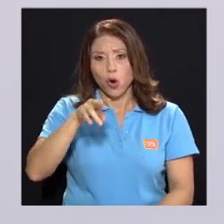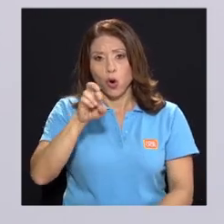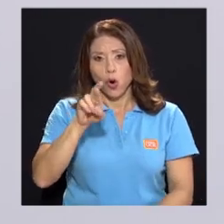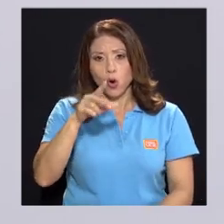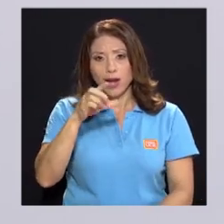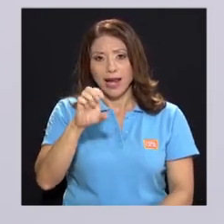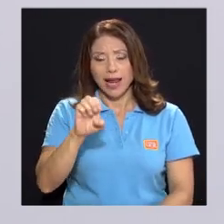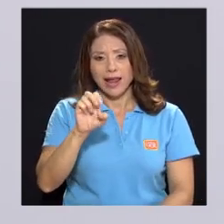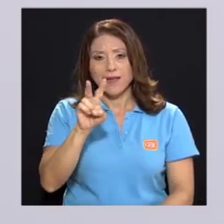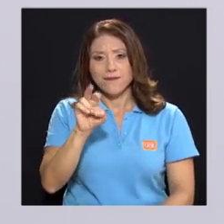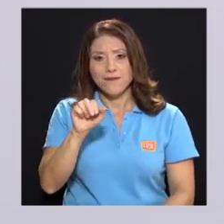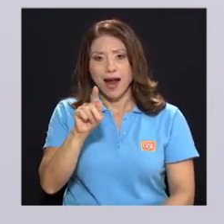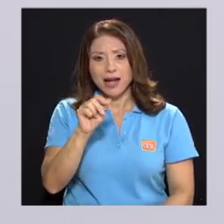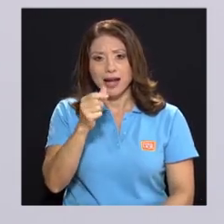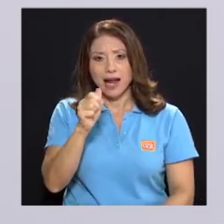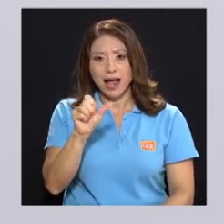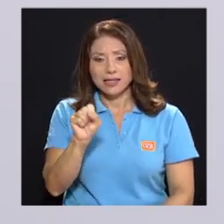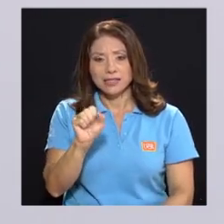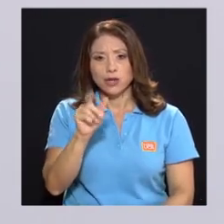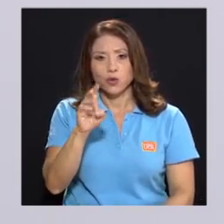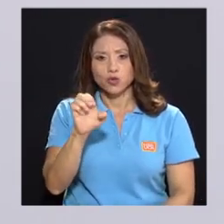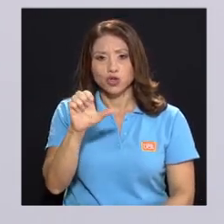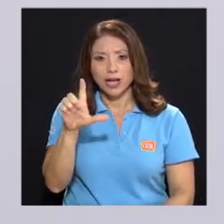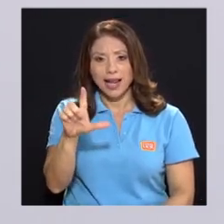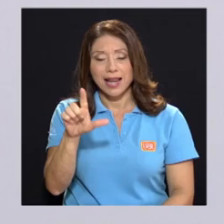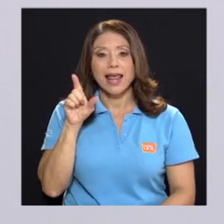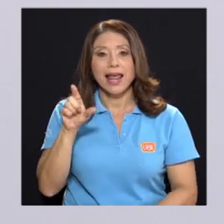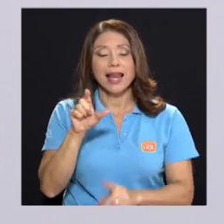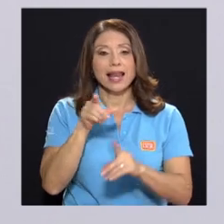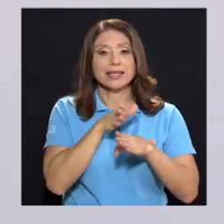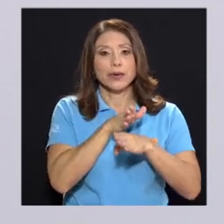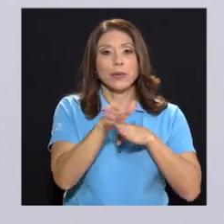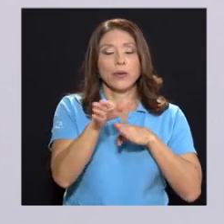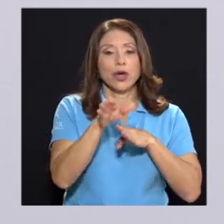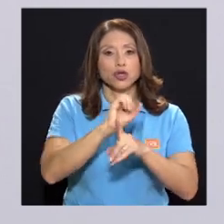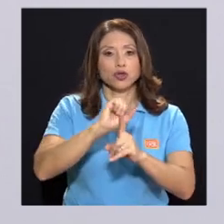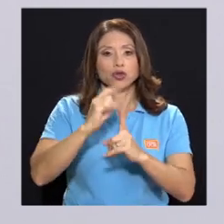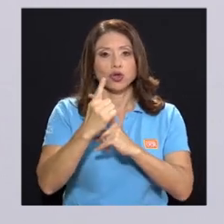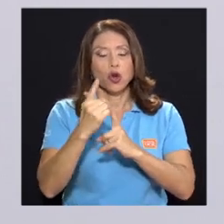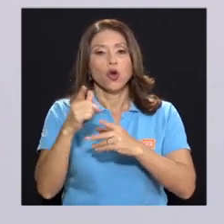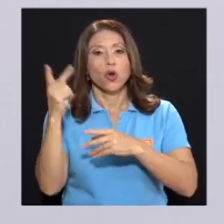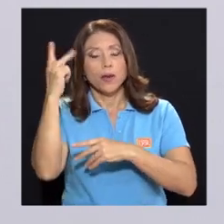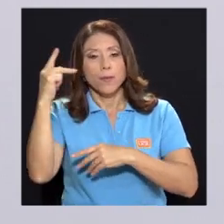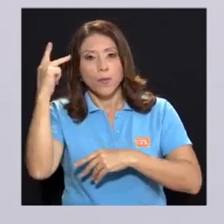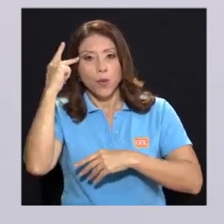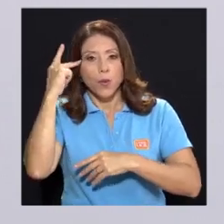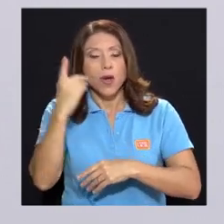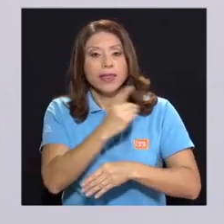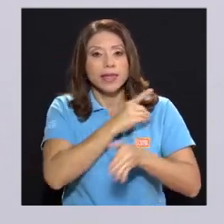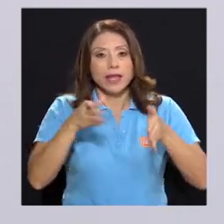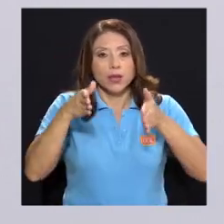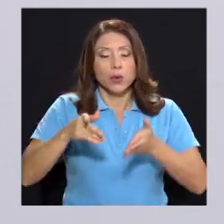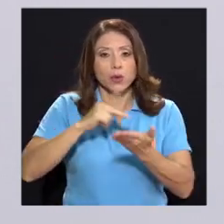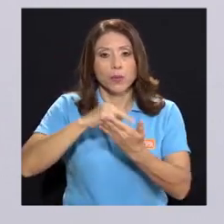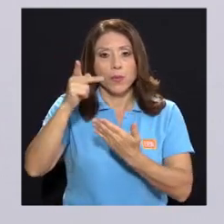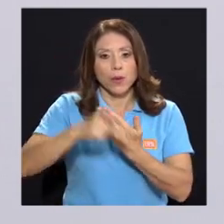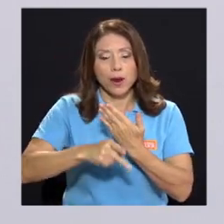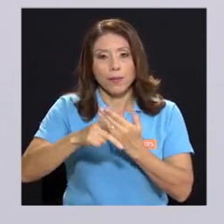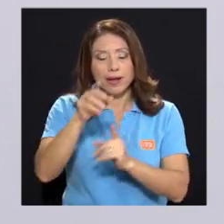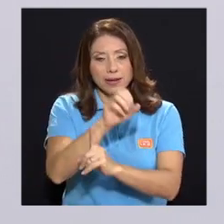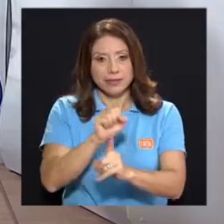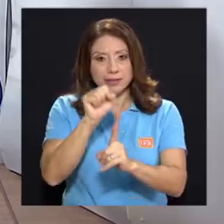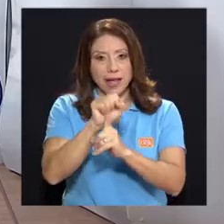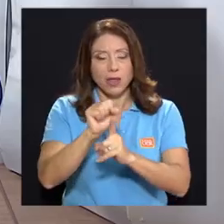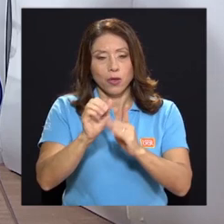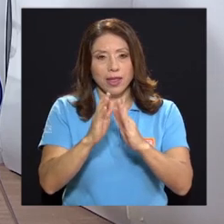cullel quien es sociólogo y politólogo y director del programa del estado